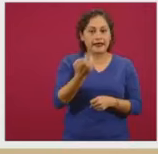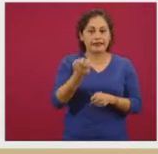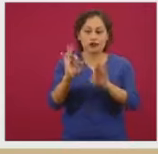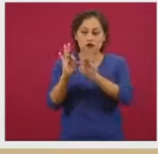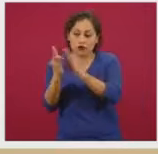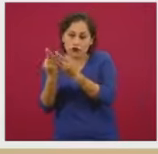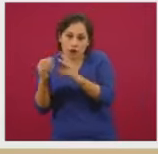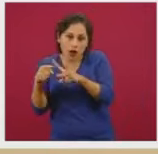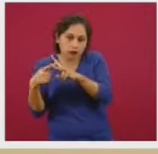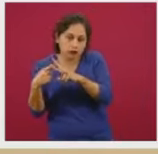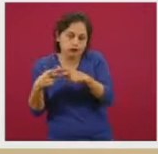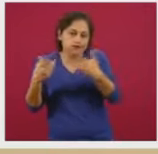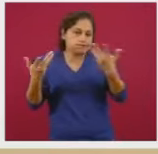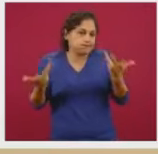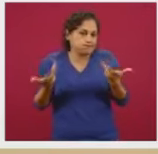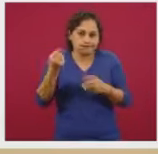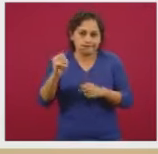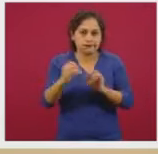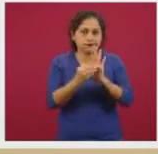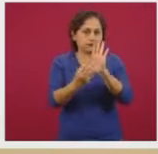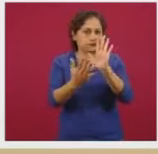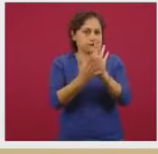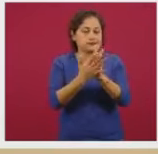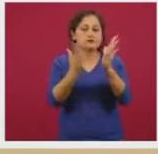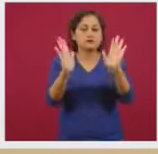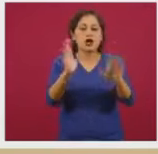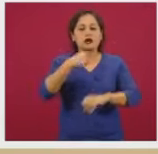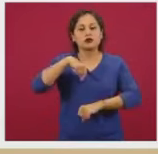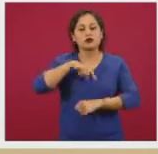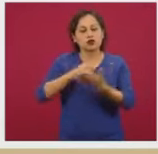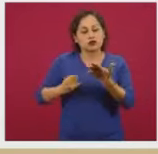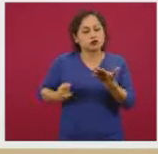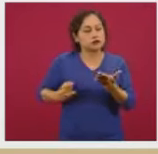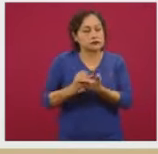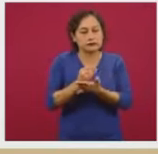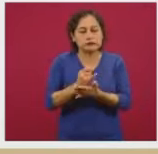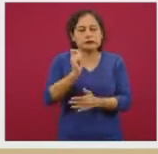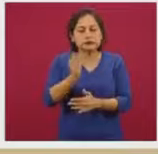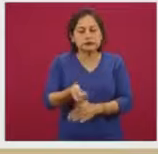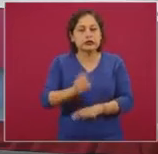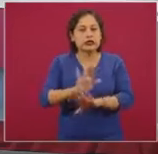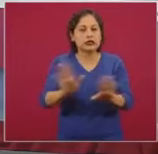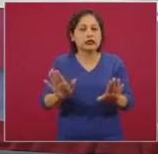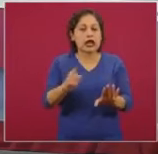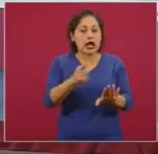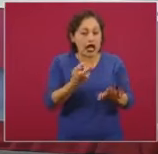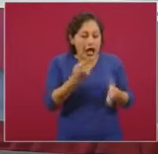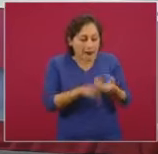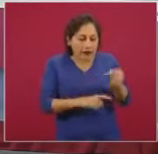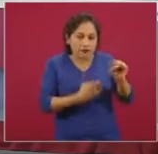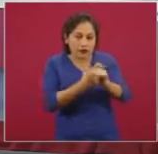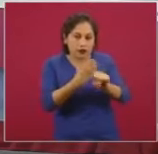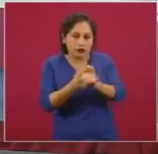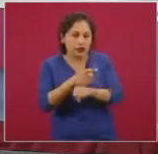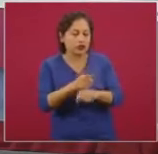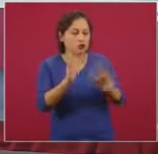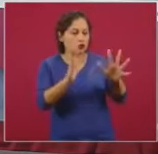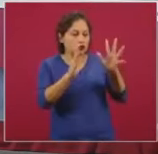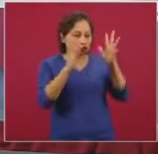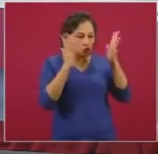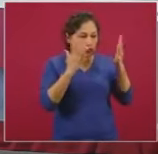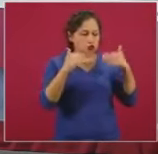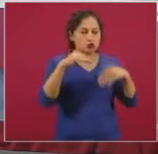metodología, y lo que hemos decidido es, a nivel nacional, estos ruidos que se ven a veces a nivel estatal no impactan en la estimación